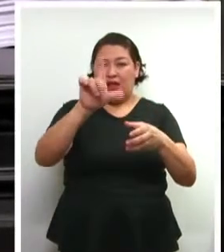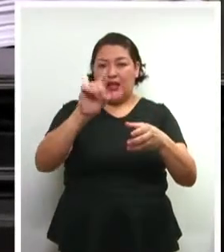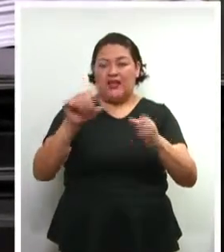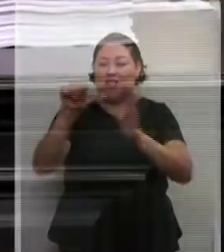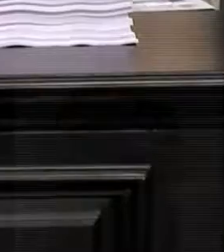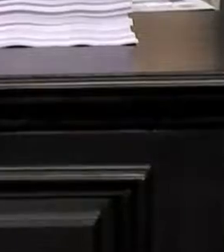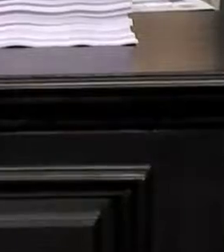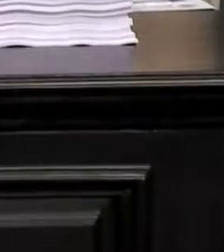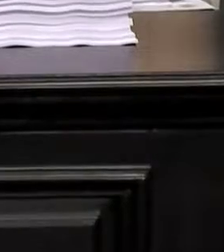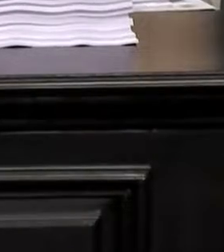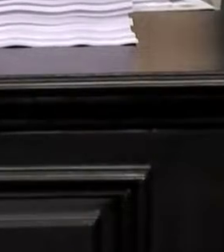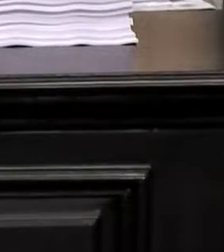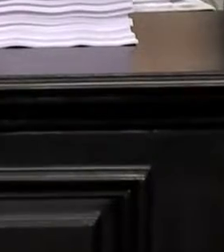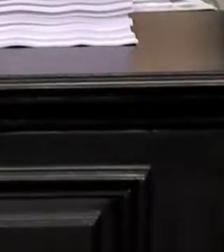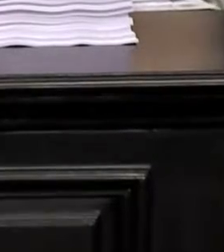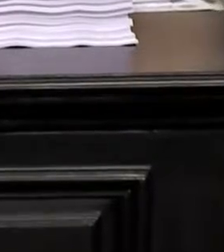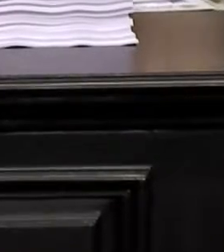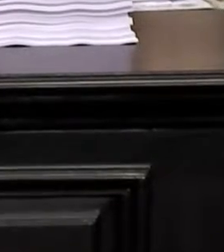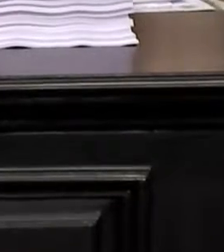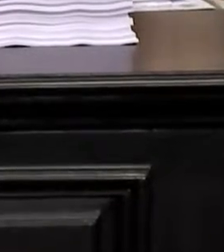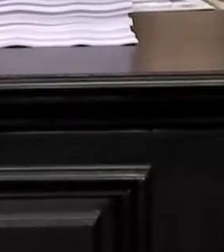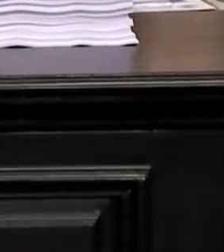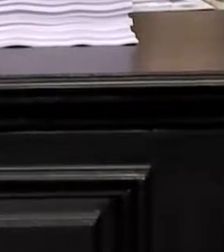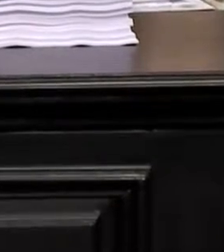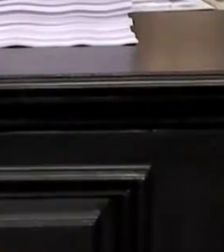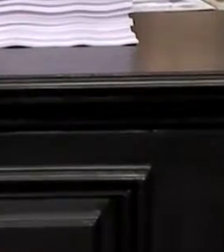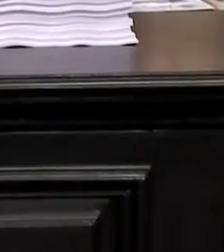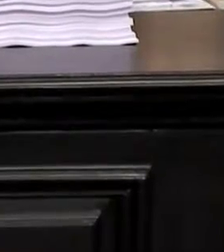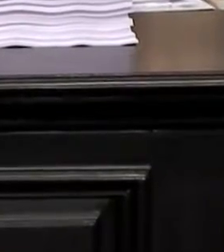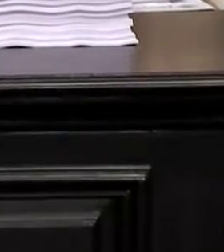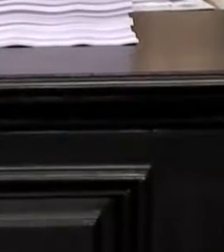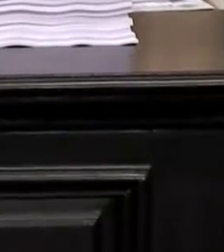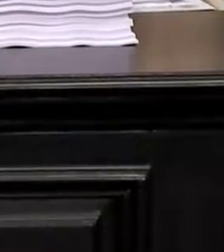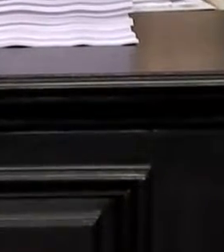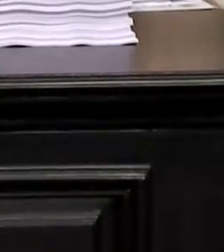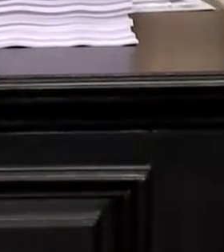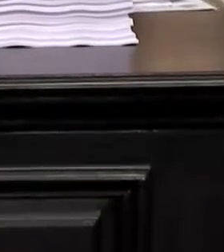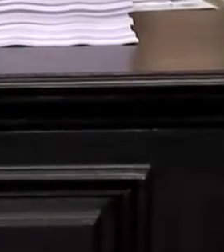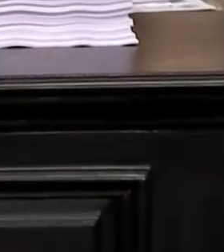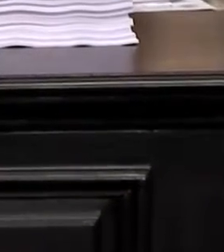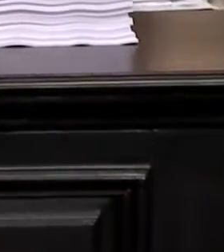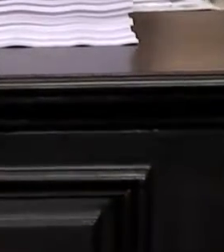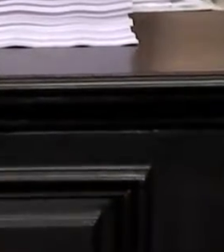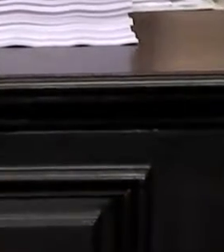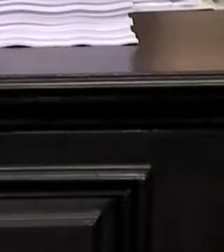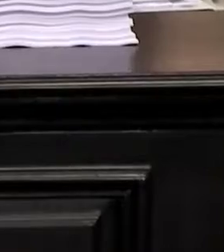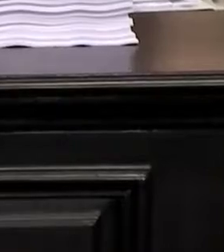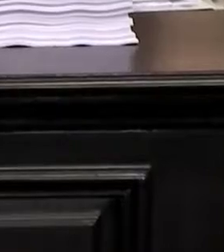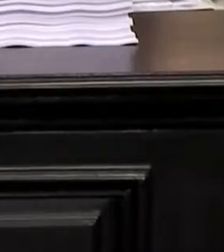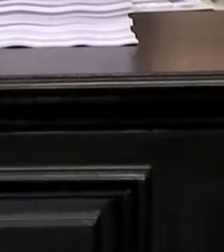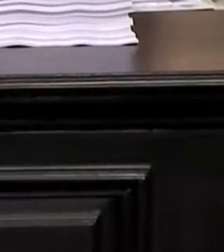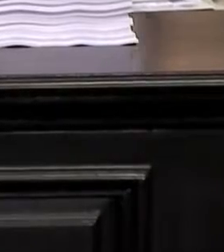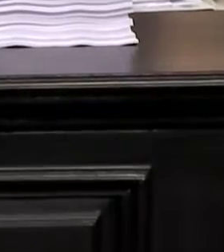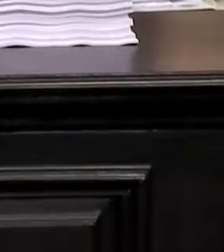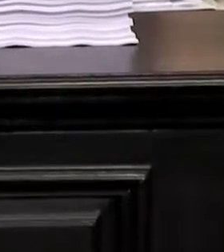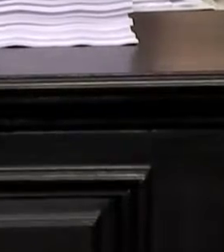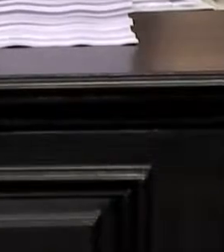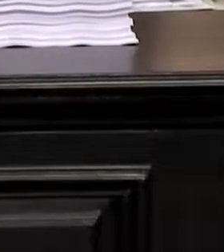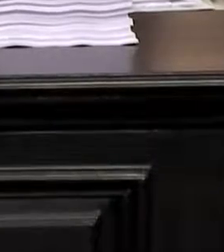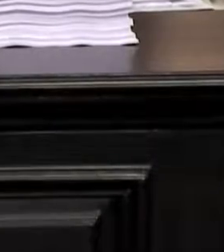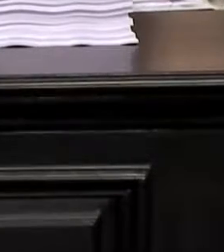artículos 58, 59, 60, 61 y 62. Tiene la palabra